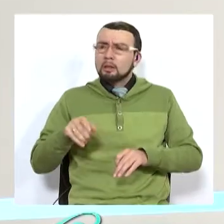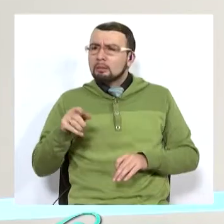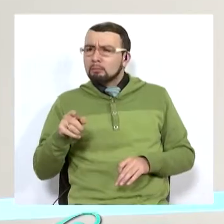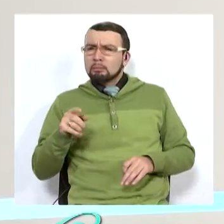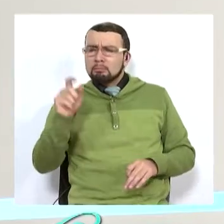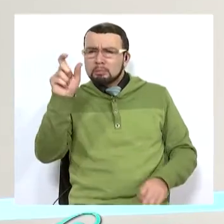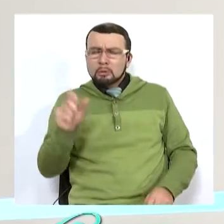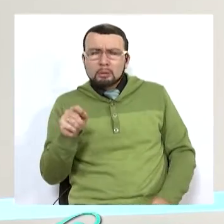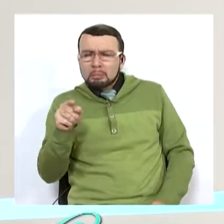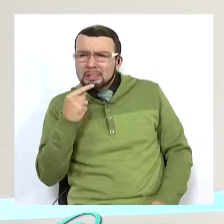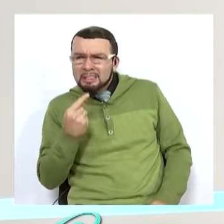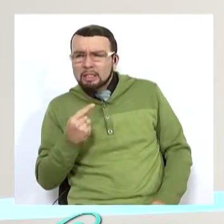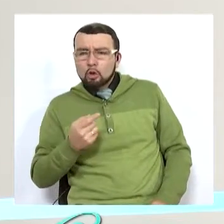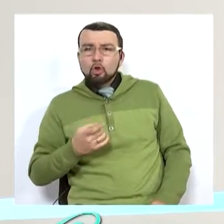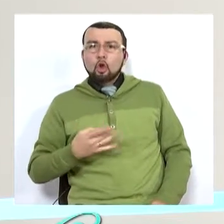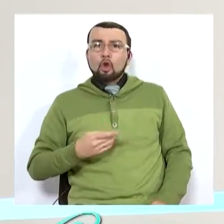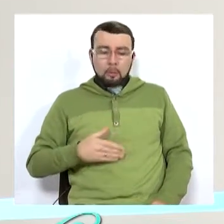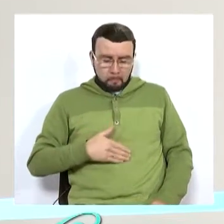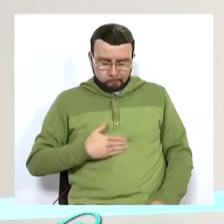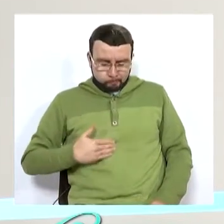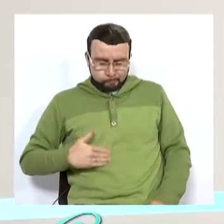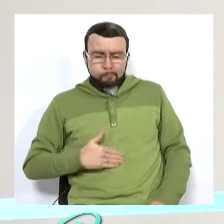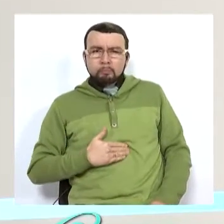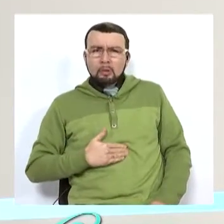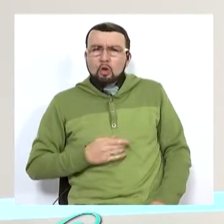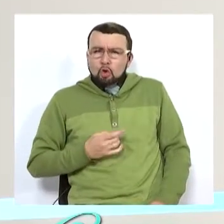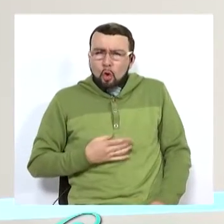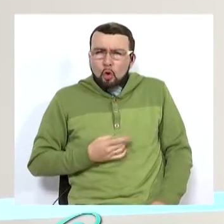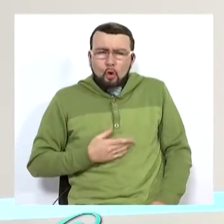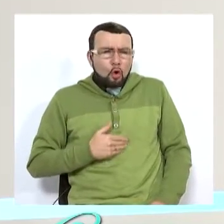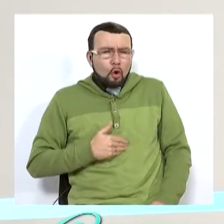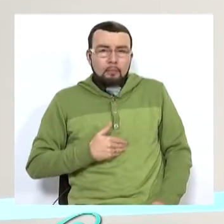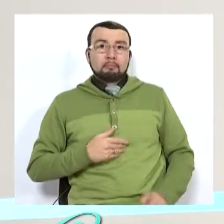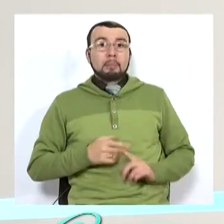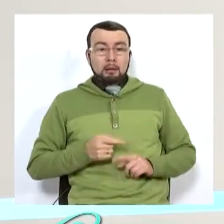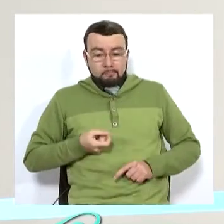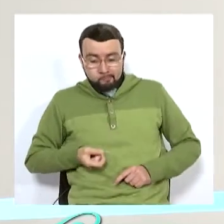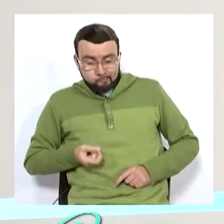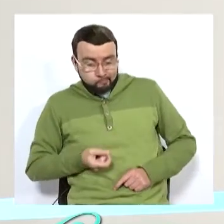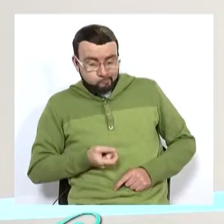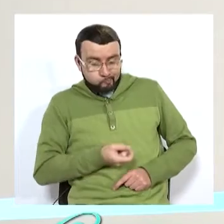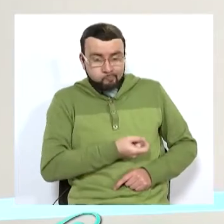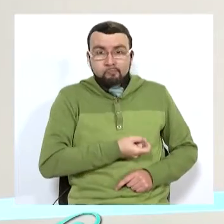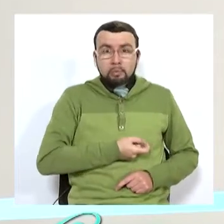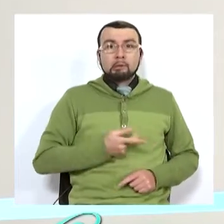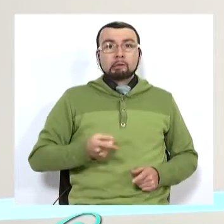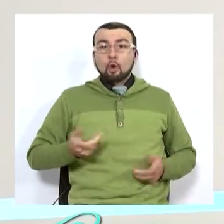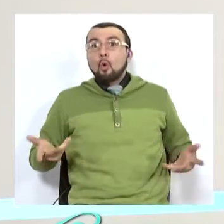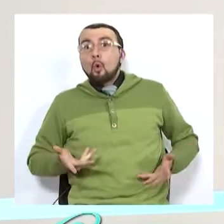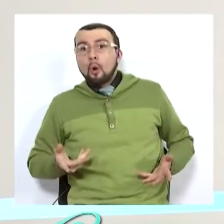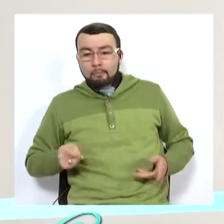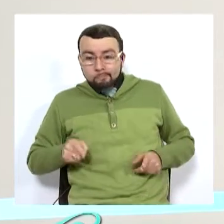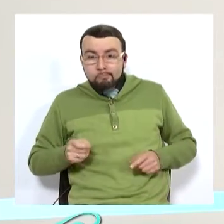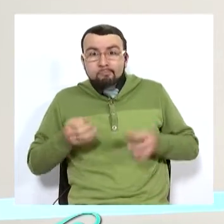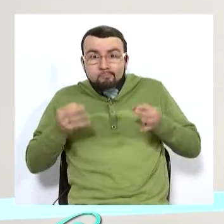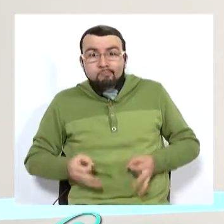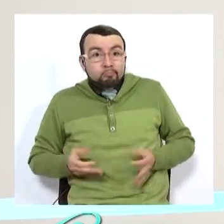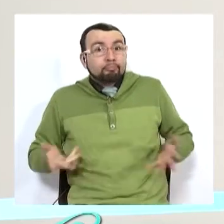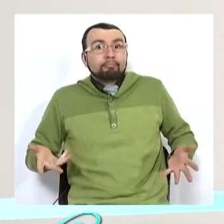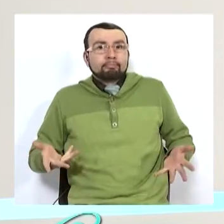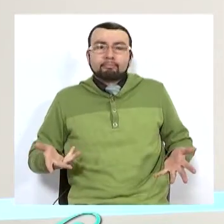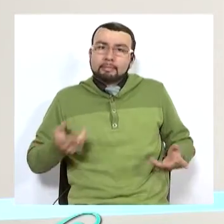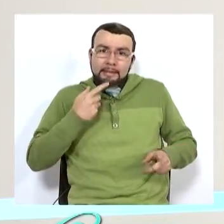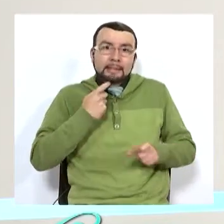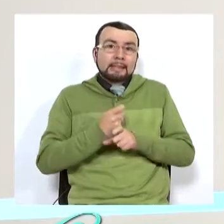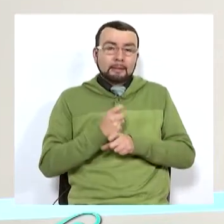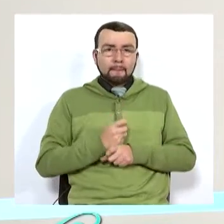que la gente llama el dolor en la boca del estómago, pero vamos a seguir ubicando todas esas vísceras del abdomen y